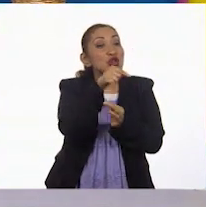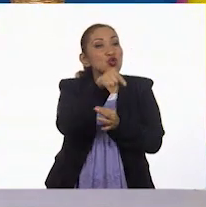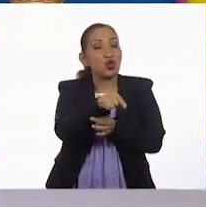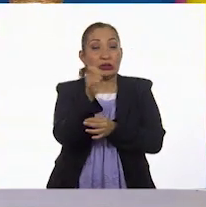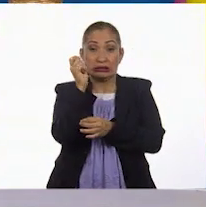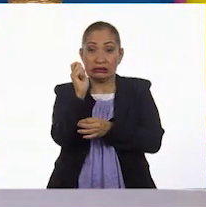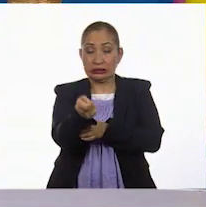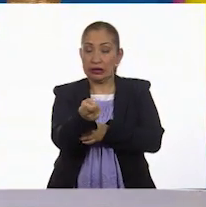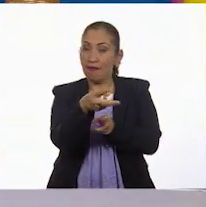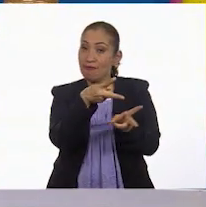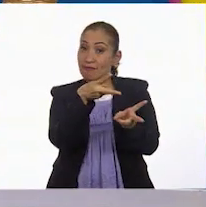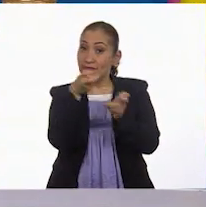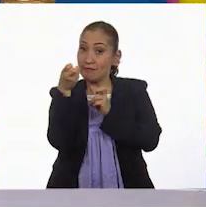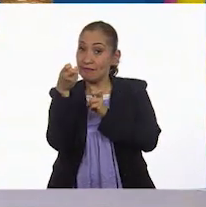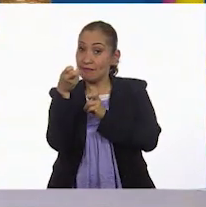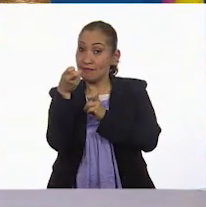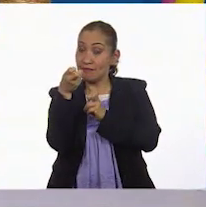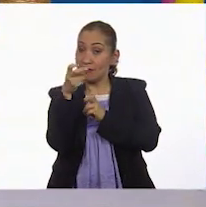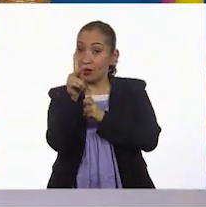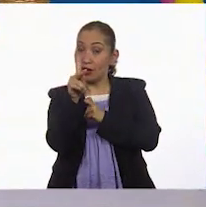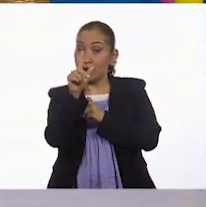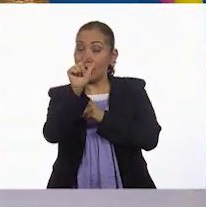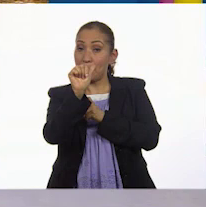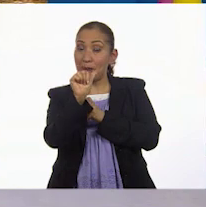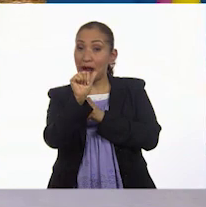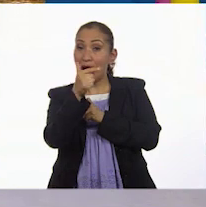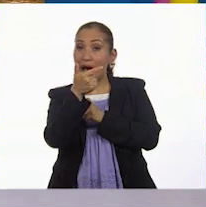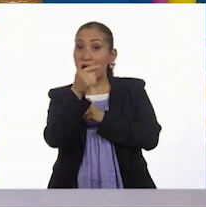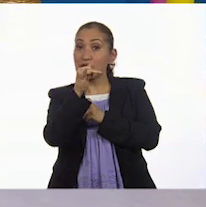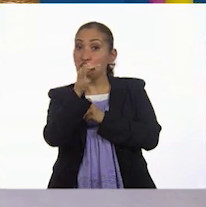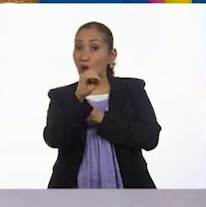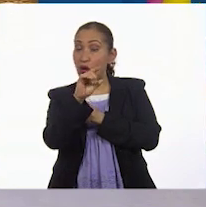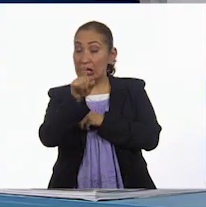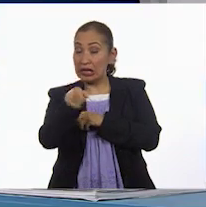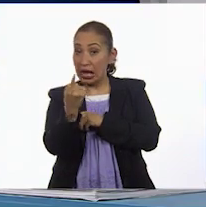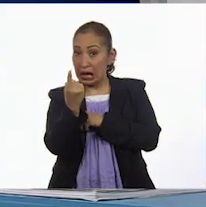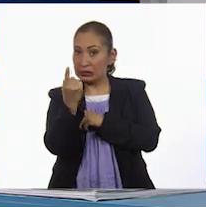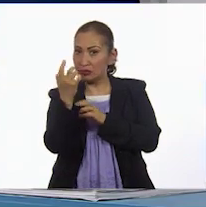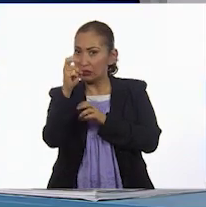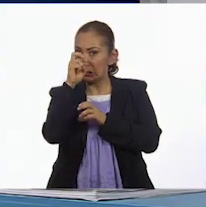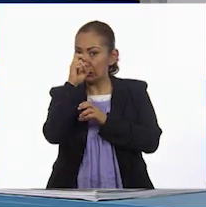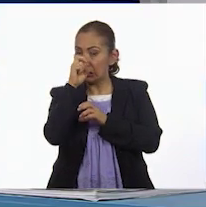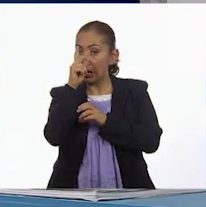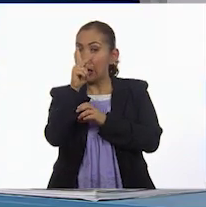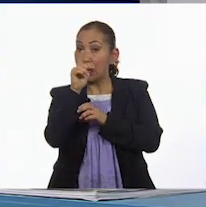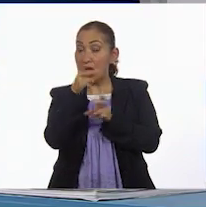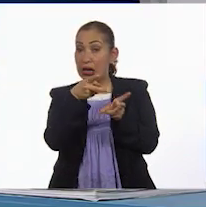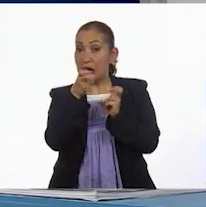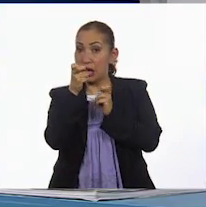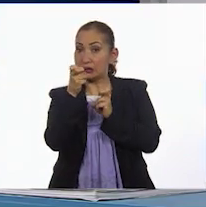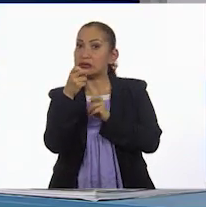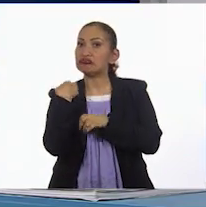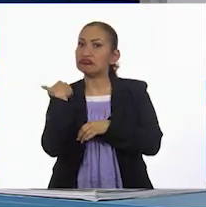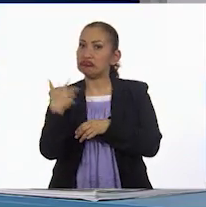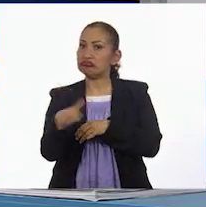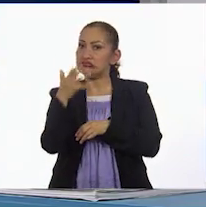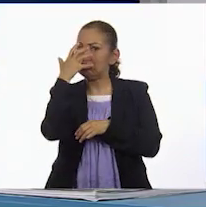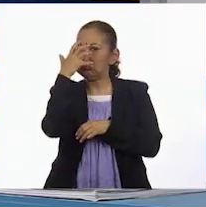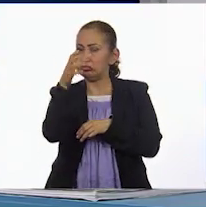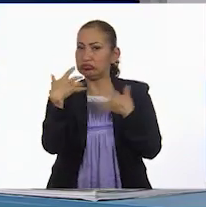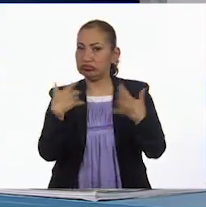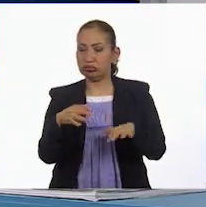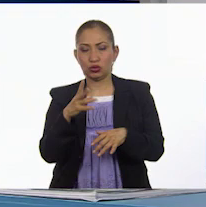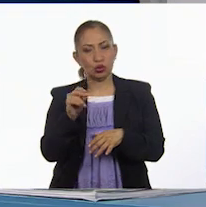eso podría considerarse como plagio. Y pues ya en términos estrictos el plagio es un robo, entonces